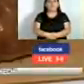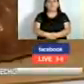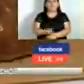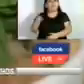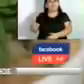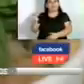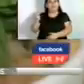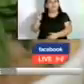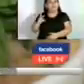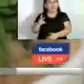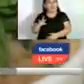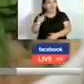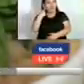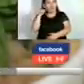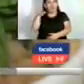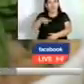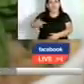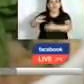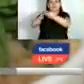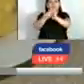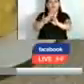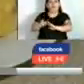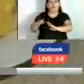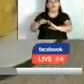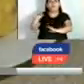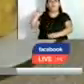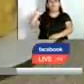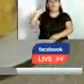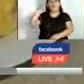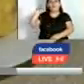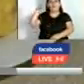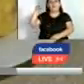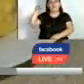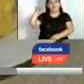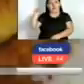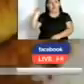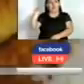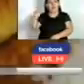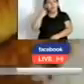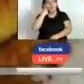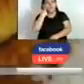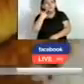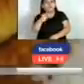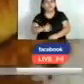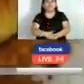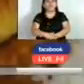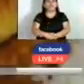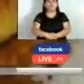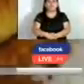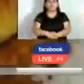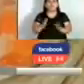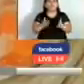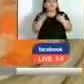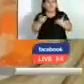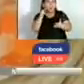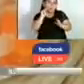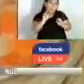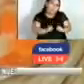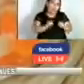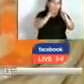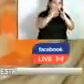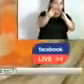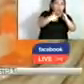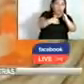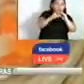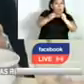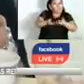Residen en Veranda Santa Tecla. Aquí preparan estas delicias que ofrecen para llevar o a domicilio.